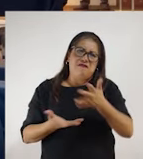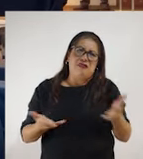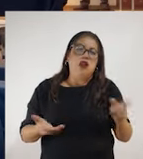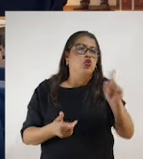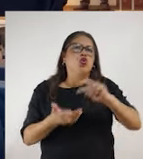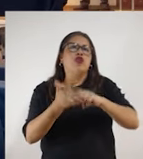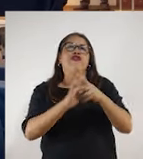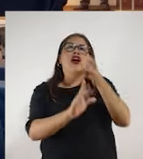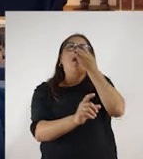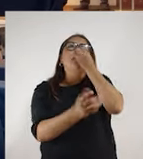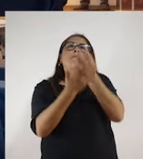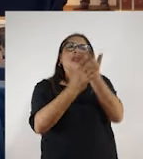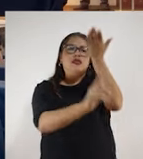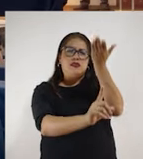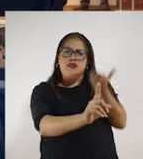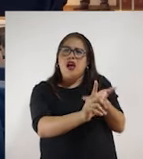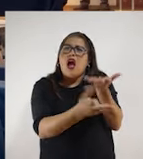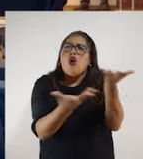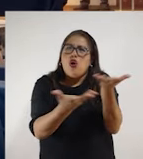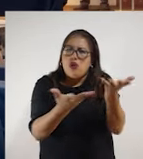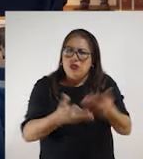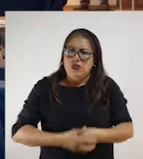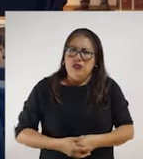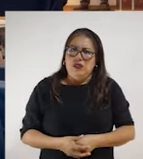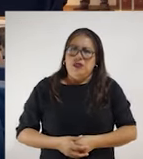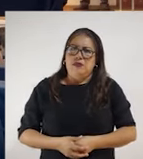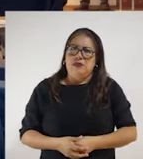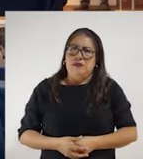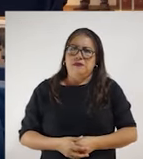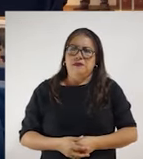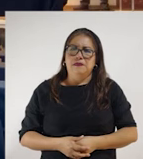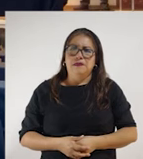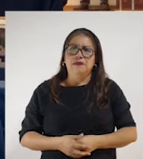Significa un estado de bienestar. No es lo mismo.